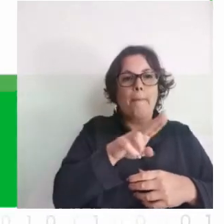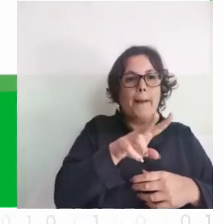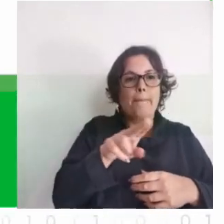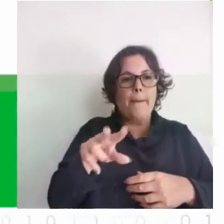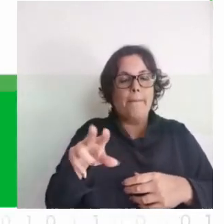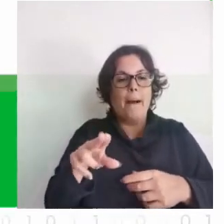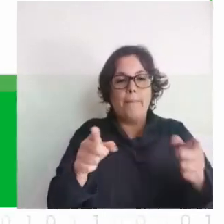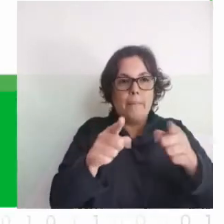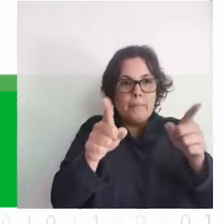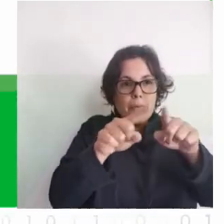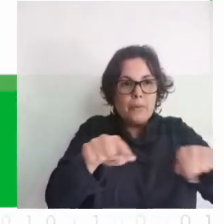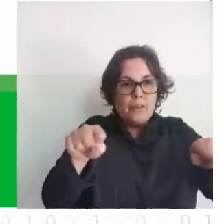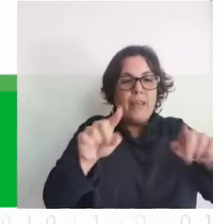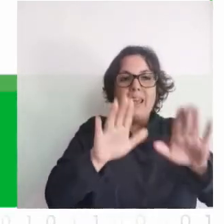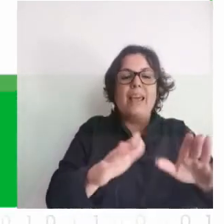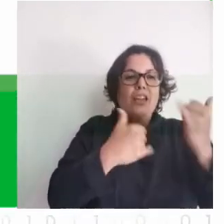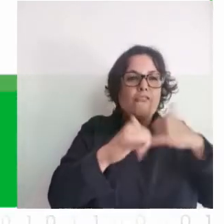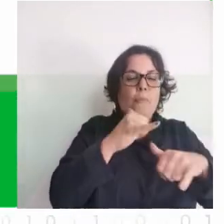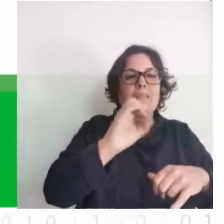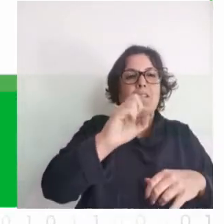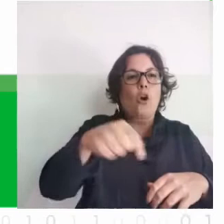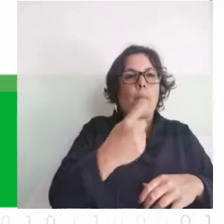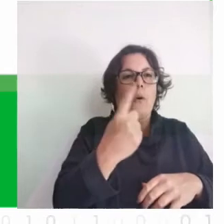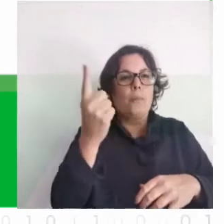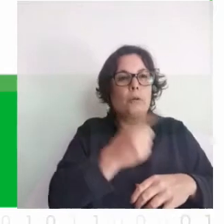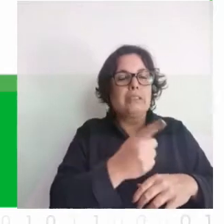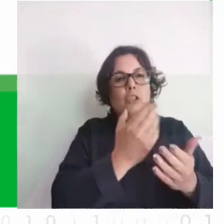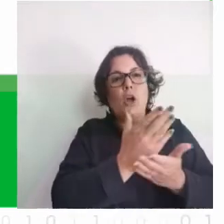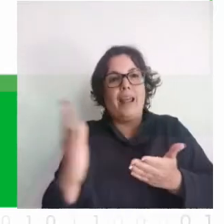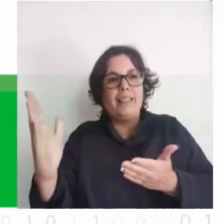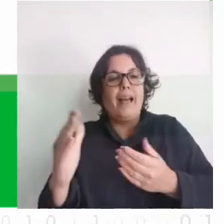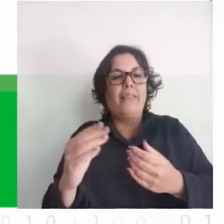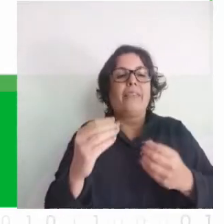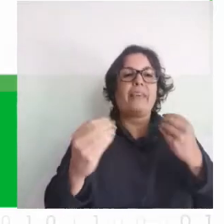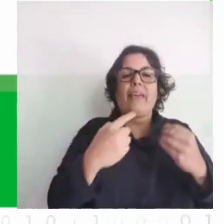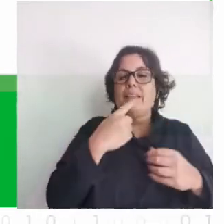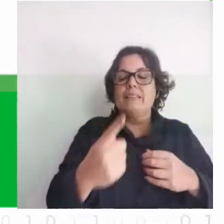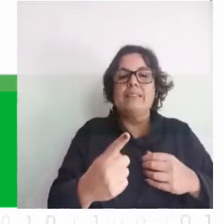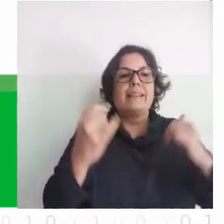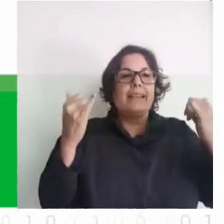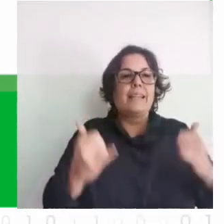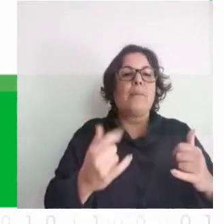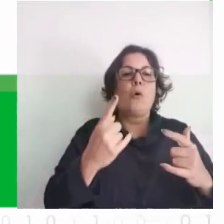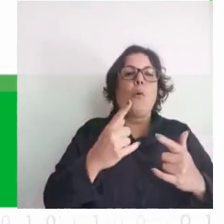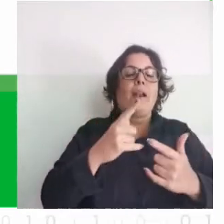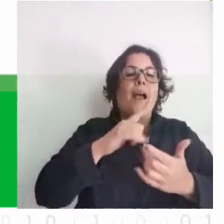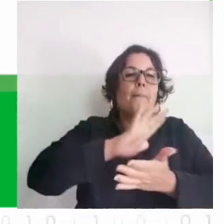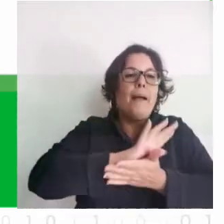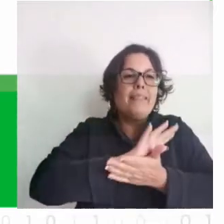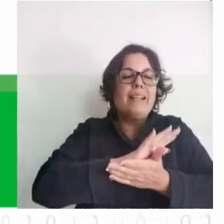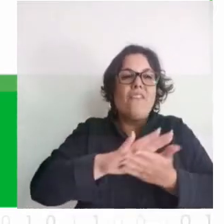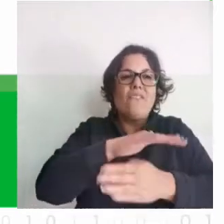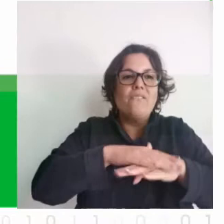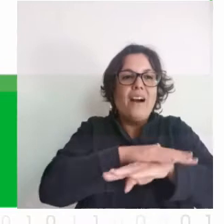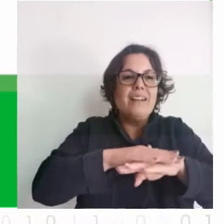esa información del 0,1% restante que decía, donde tenemos una matriz de datos que se terminan siendo para